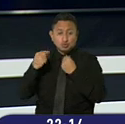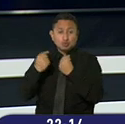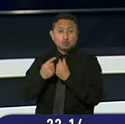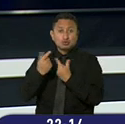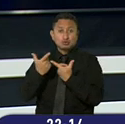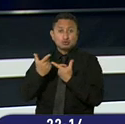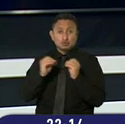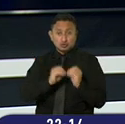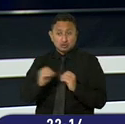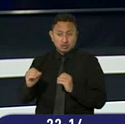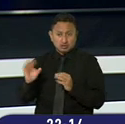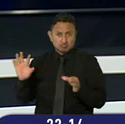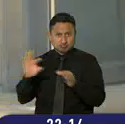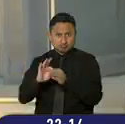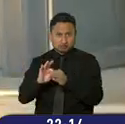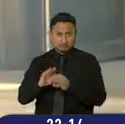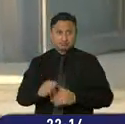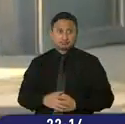organizadas.